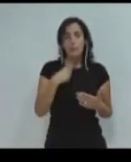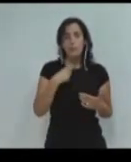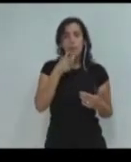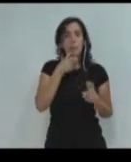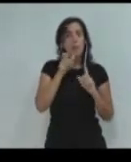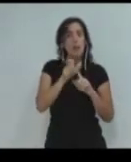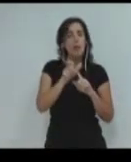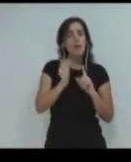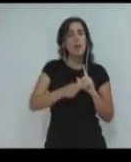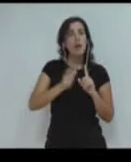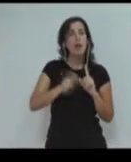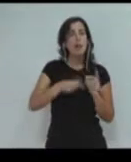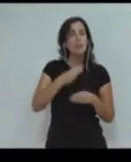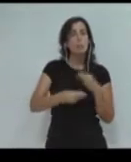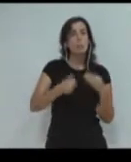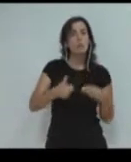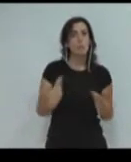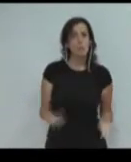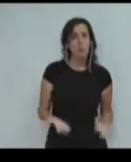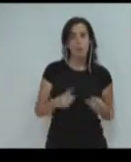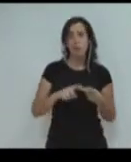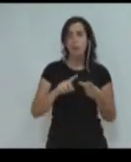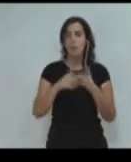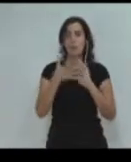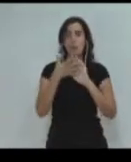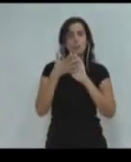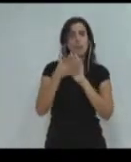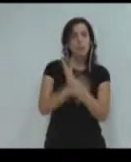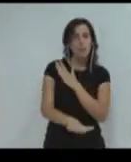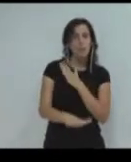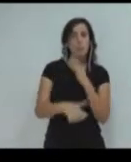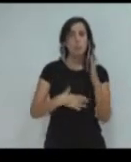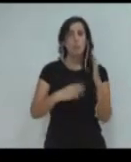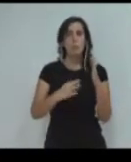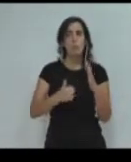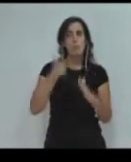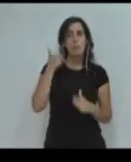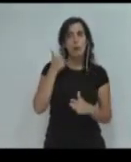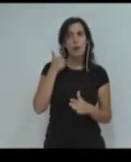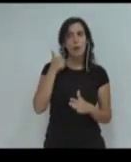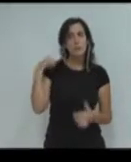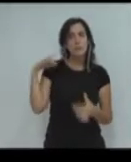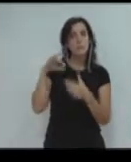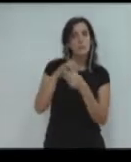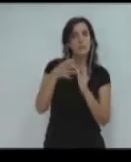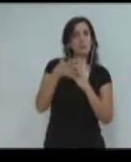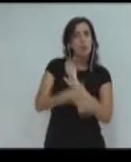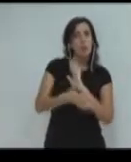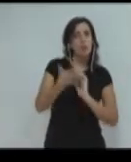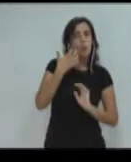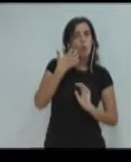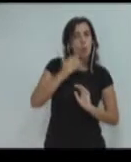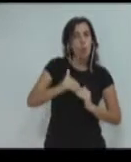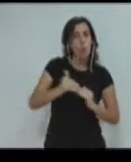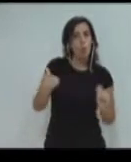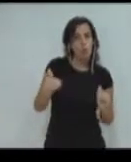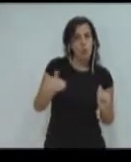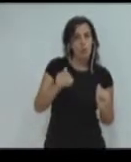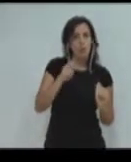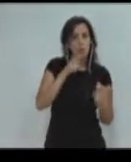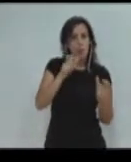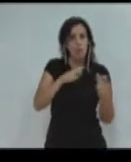son más usuales, qué significados pueden acercarse más al significado original de las palabras que estamos